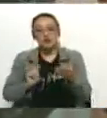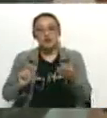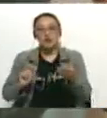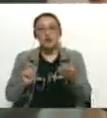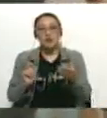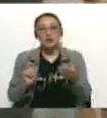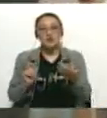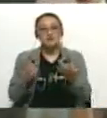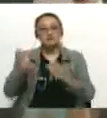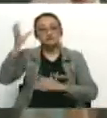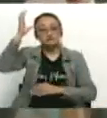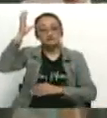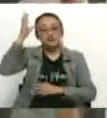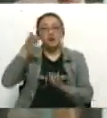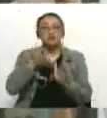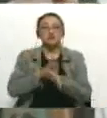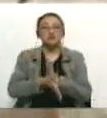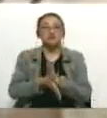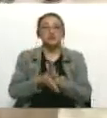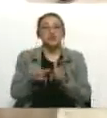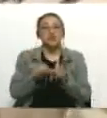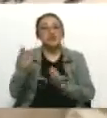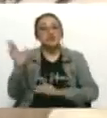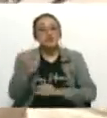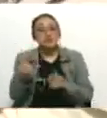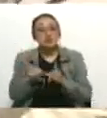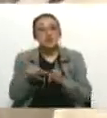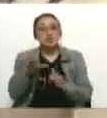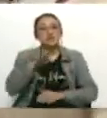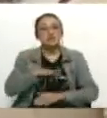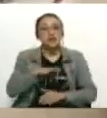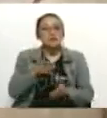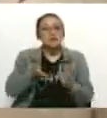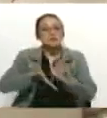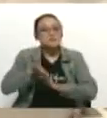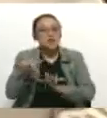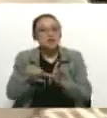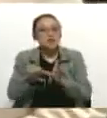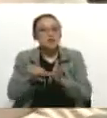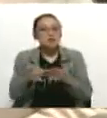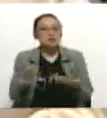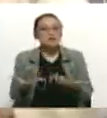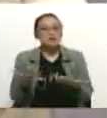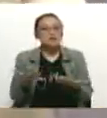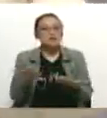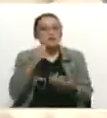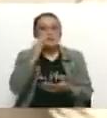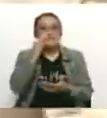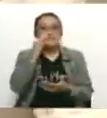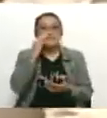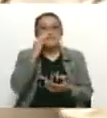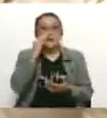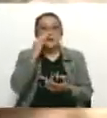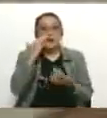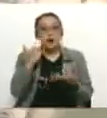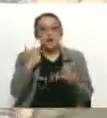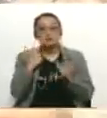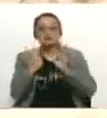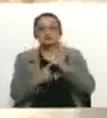nuestros intelectuales sobre de dónde venimos, dónde estamos y para dónde vamos. Así que yo quiero ahora